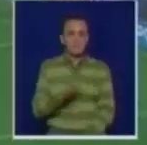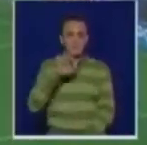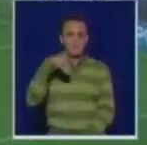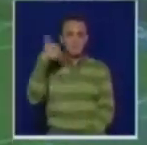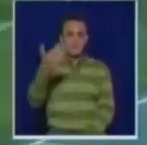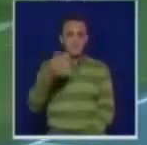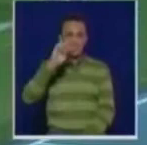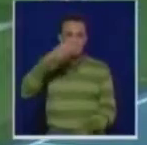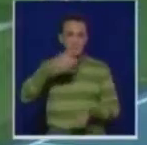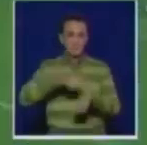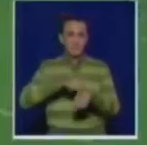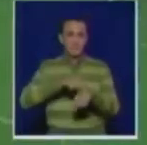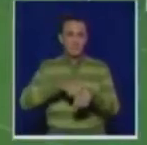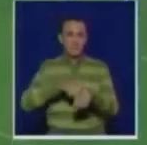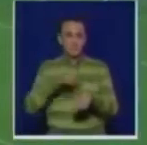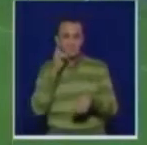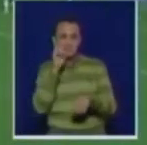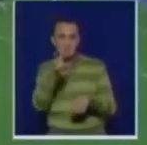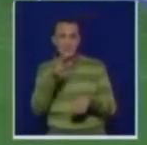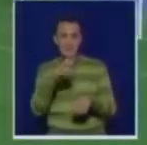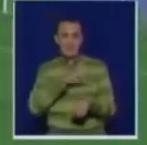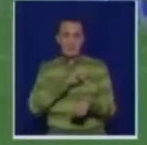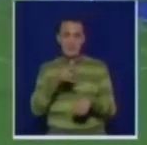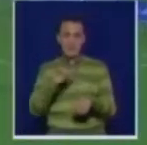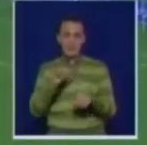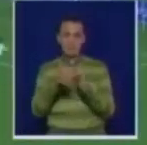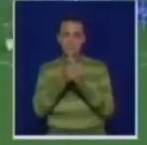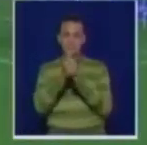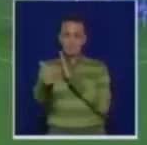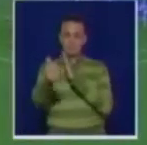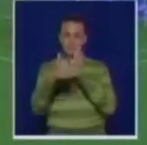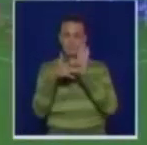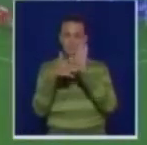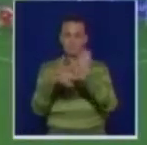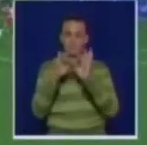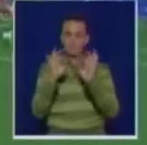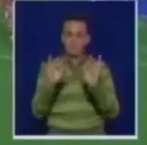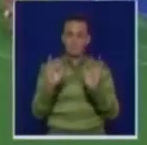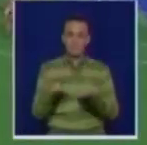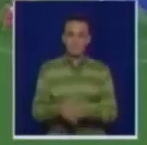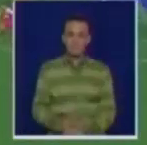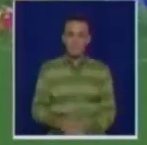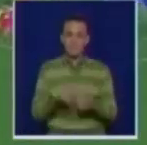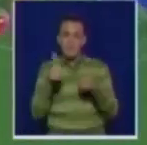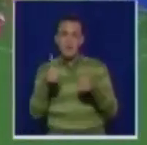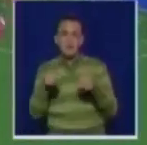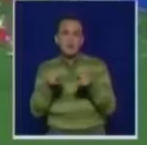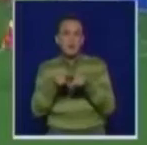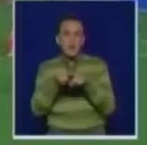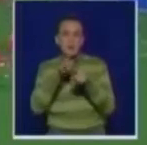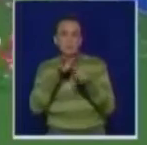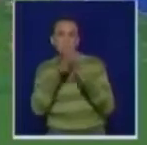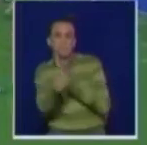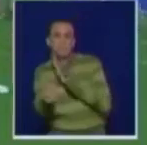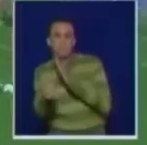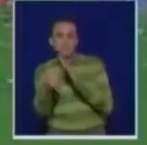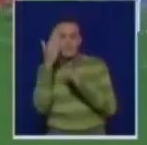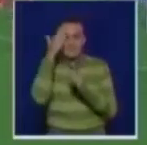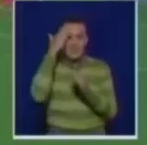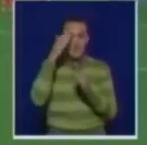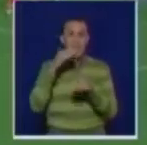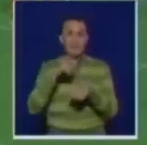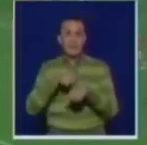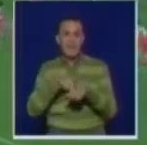parte complementaria vimos la mejor exposición de fútbol del equipo azucarero. Buena dinámica ofensiva, intensidad de juego